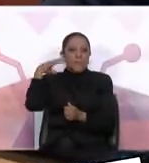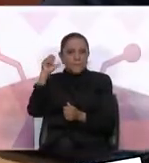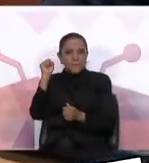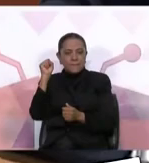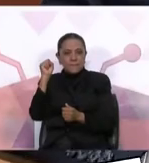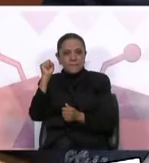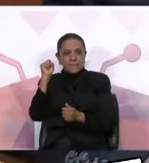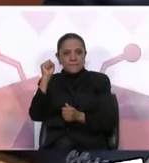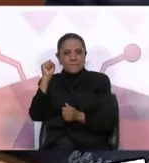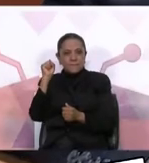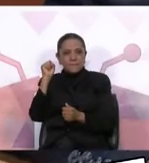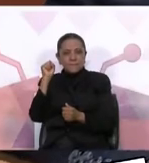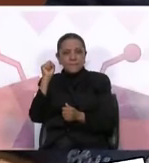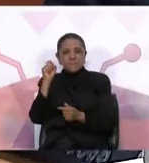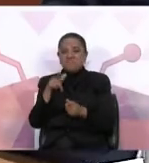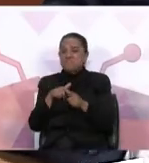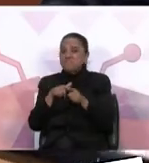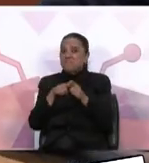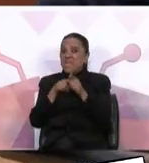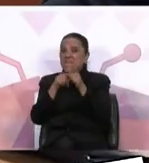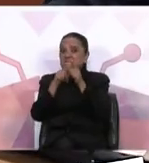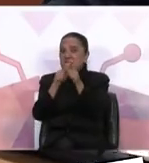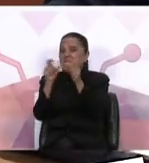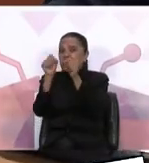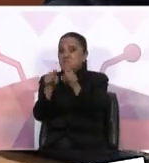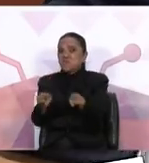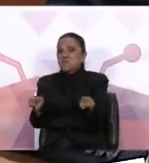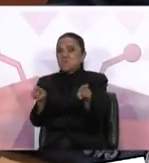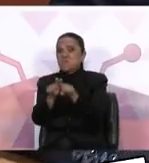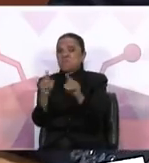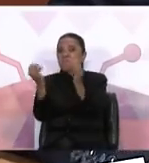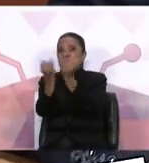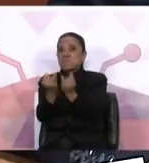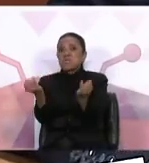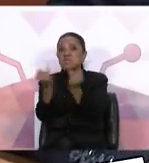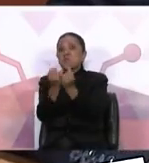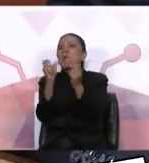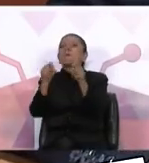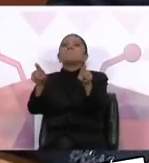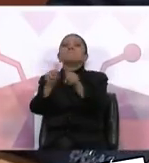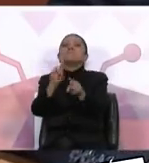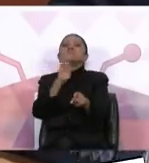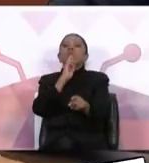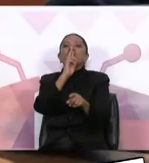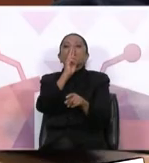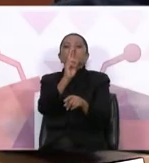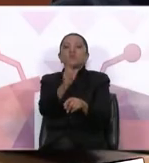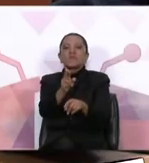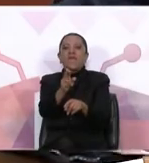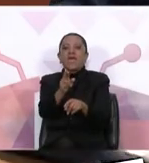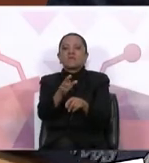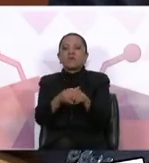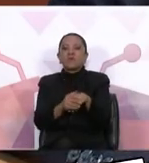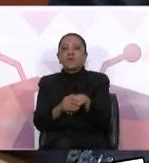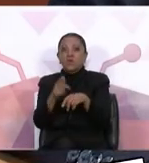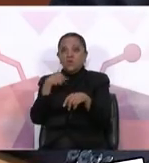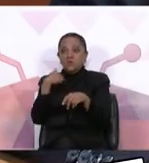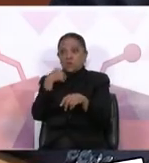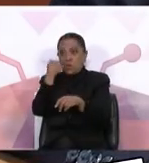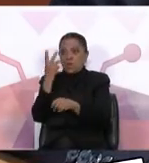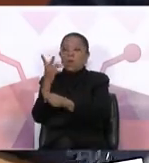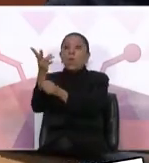de seguir haciendo lo mismo vamos a tener los mismos resultados yo les invito a considerar